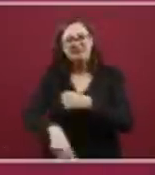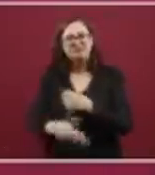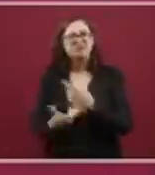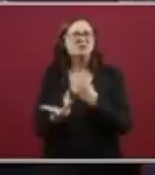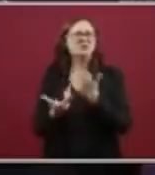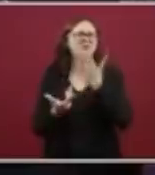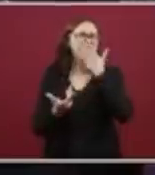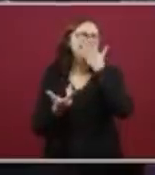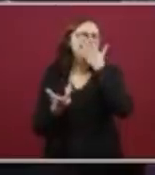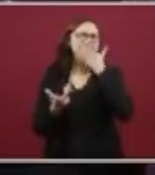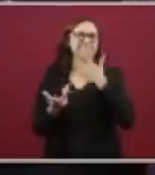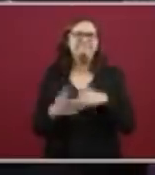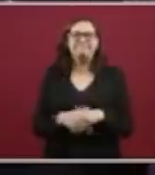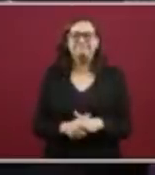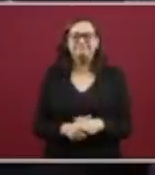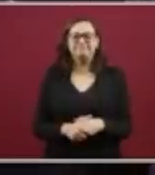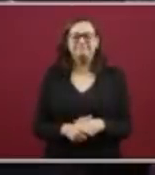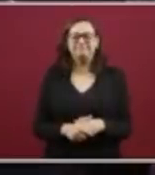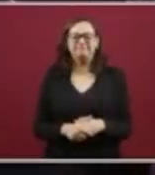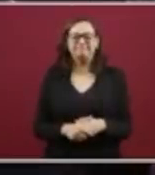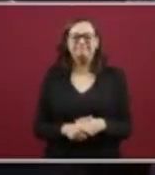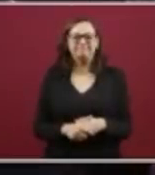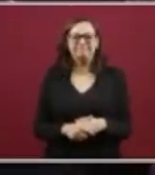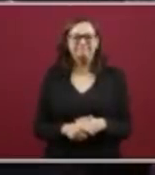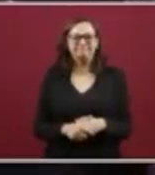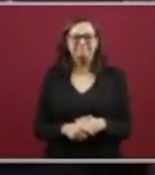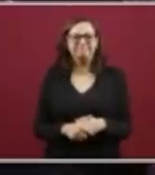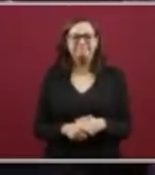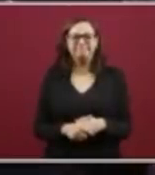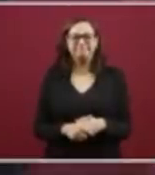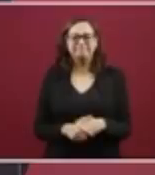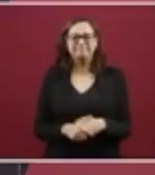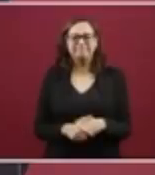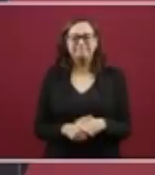de los saldos más